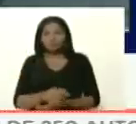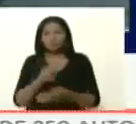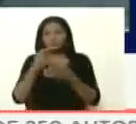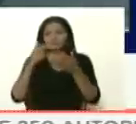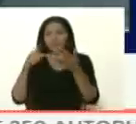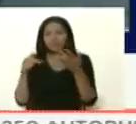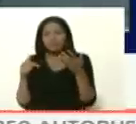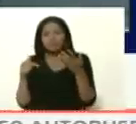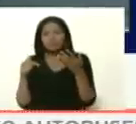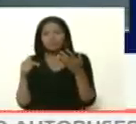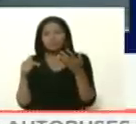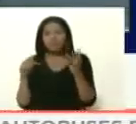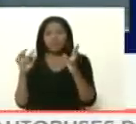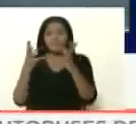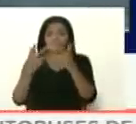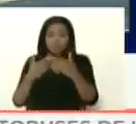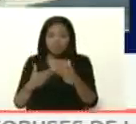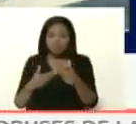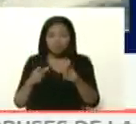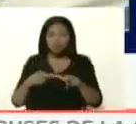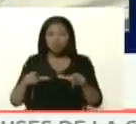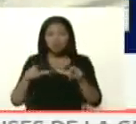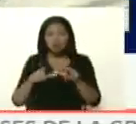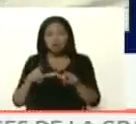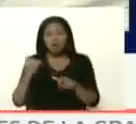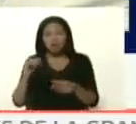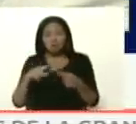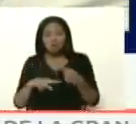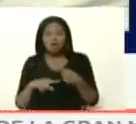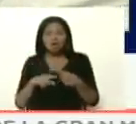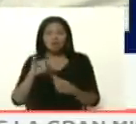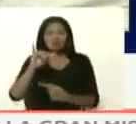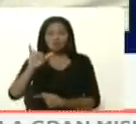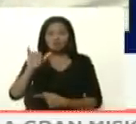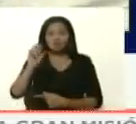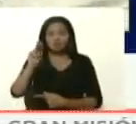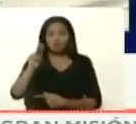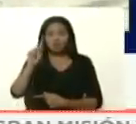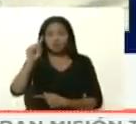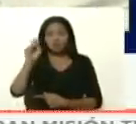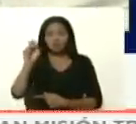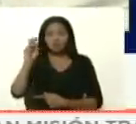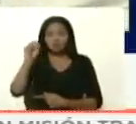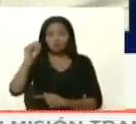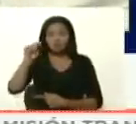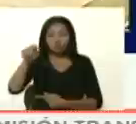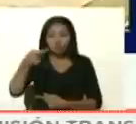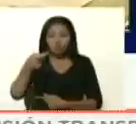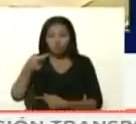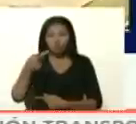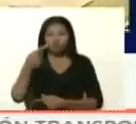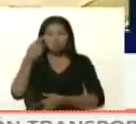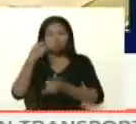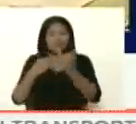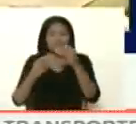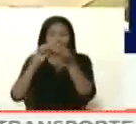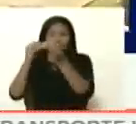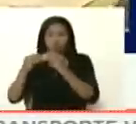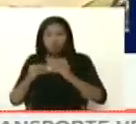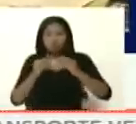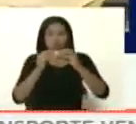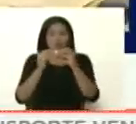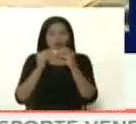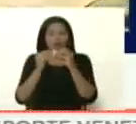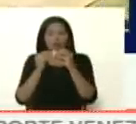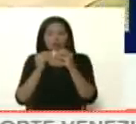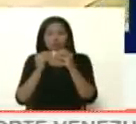distintas empresas y plantas, una de ellas Yutón, terminar de recuperar en overhaul,